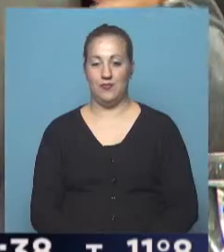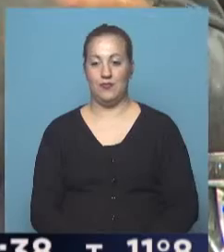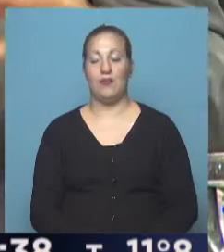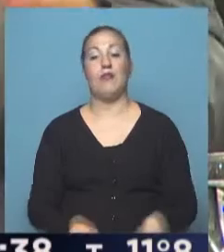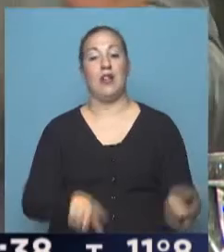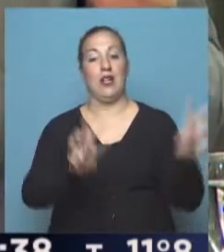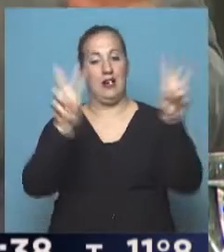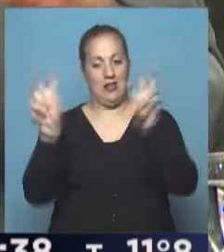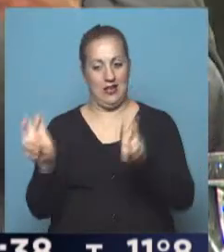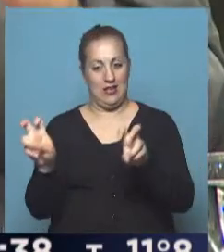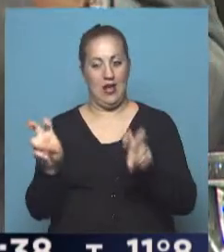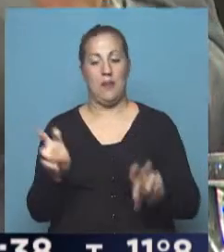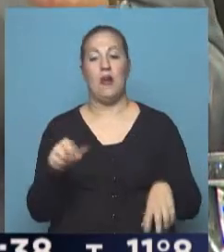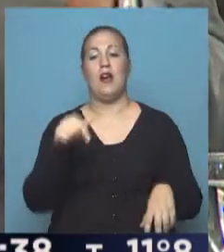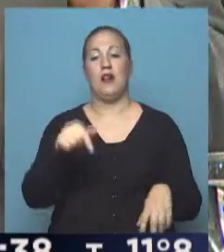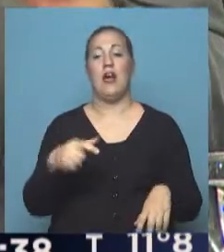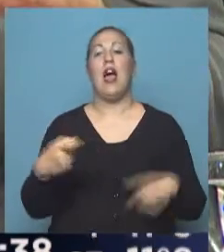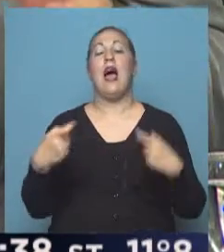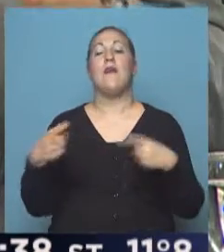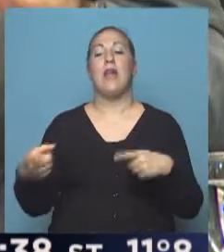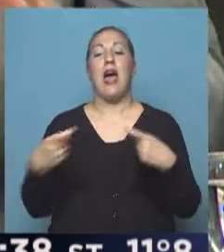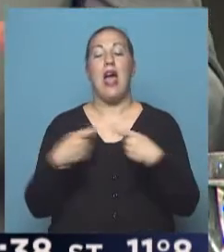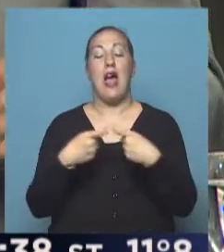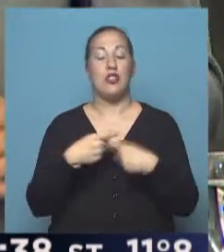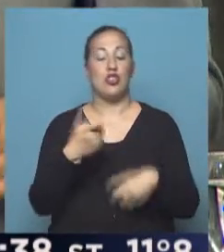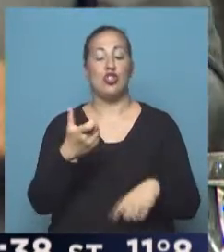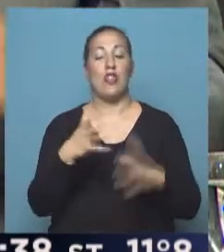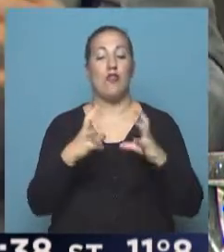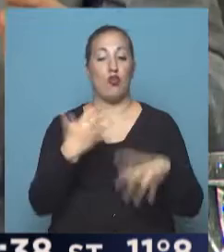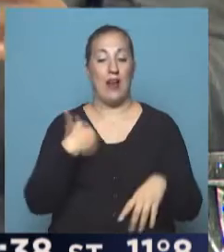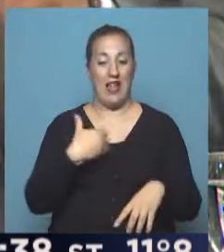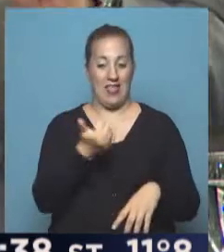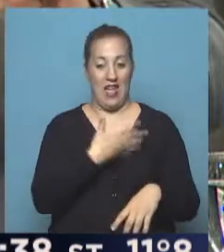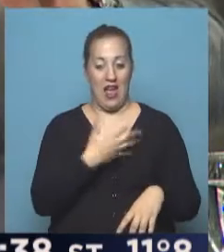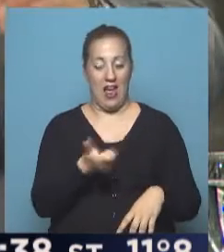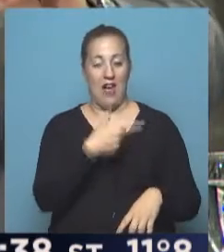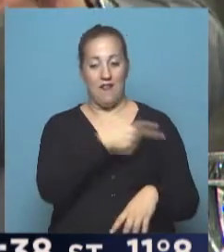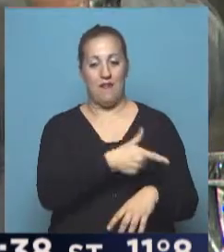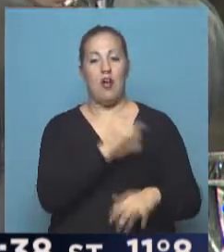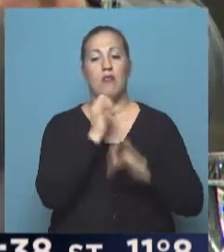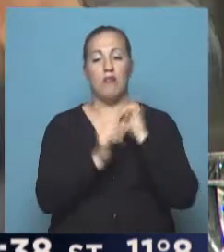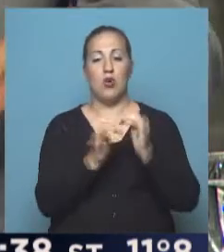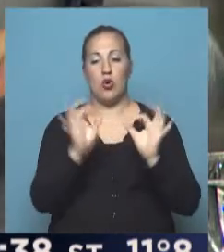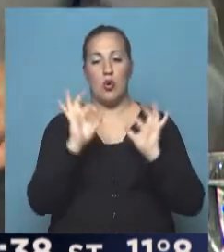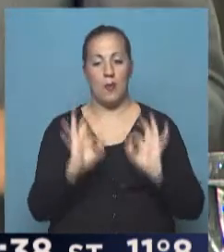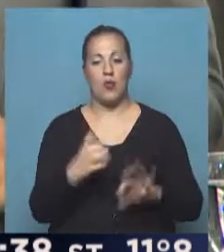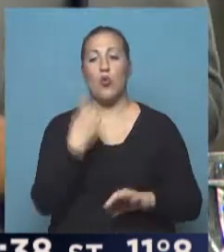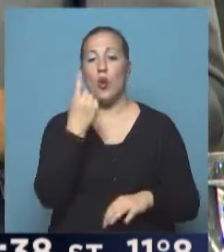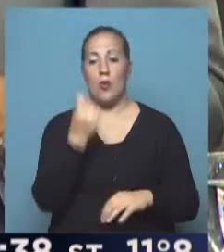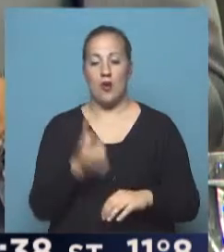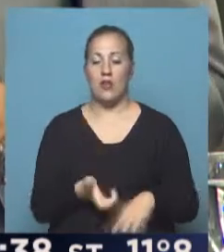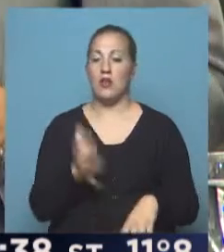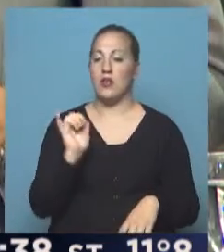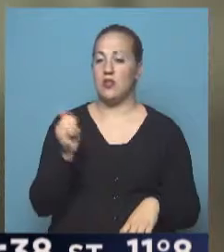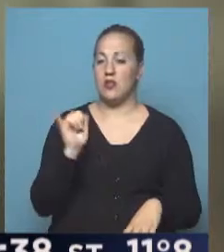Cambiamos de tema, lo sucedido en las últimas horas en la Asociación del Fútbol Argentino. Gabriela Previtera tiene todos los detalles y un testimonio, por cierto, valioso, Gaby.